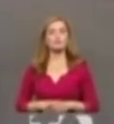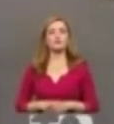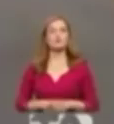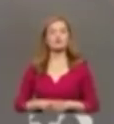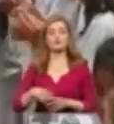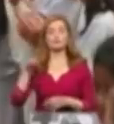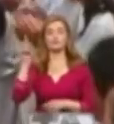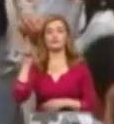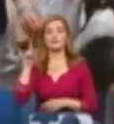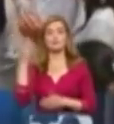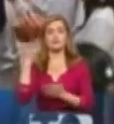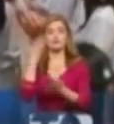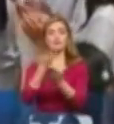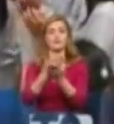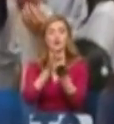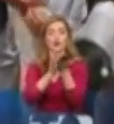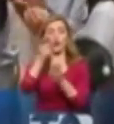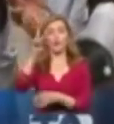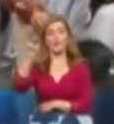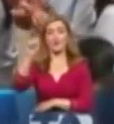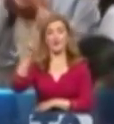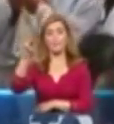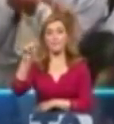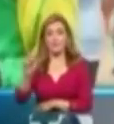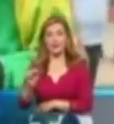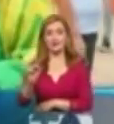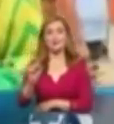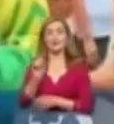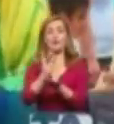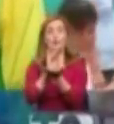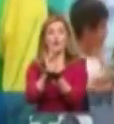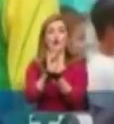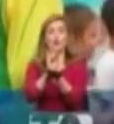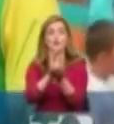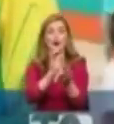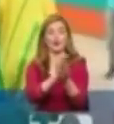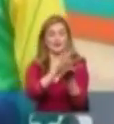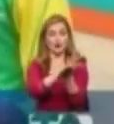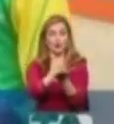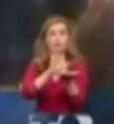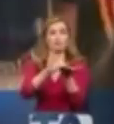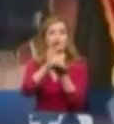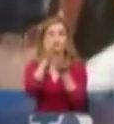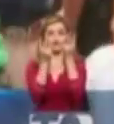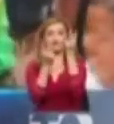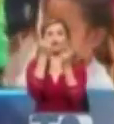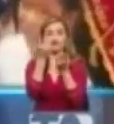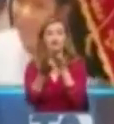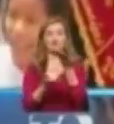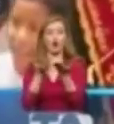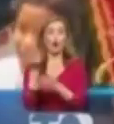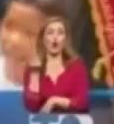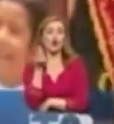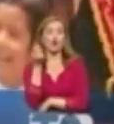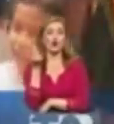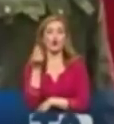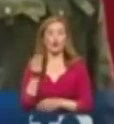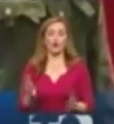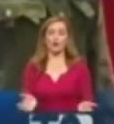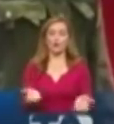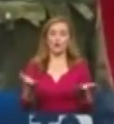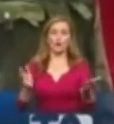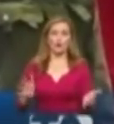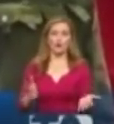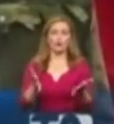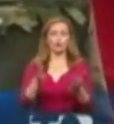Patín llegó hasta el cantón Las Naves, en Bolívar, en donde visitó varias instituciones educativas y compartió con jóvenes a los que motivó